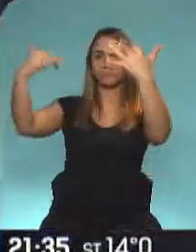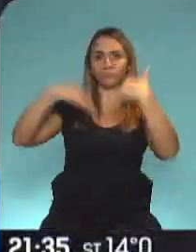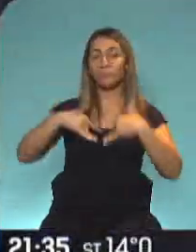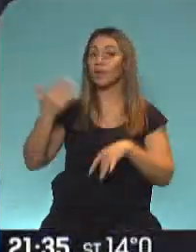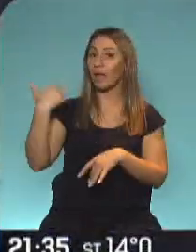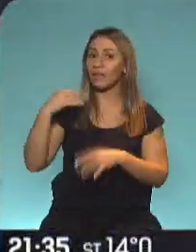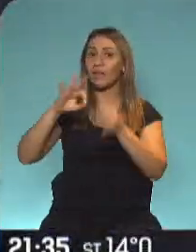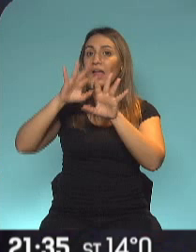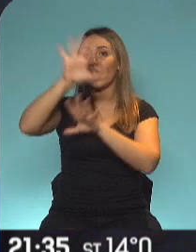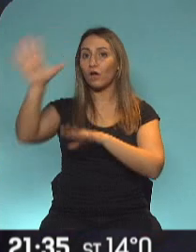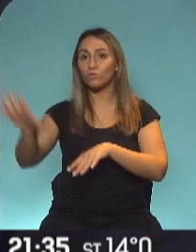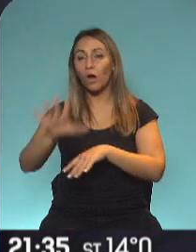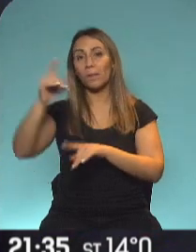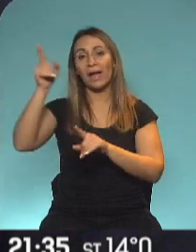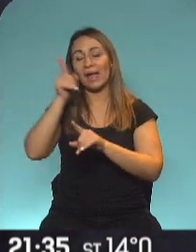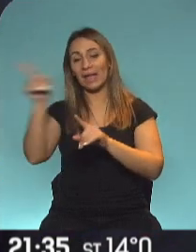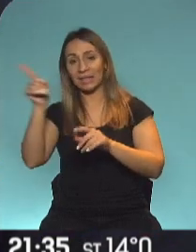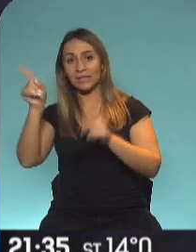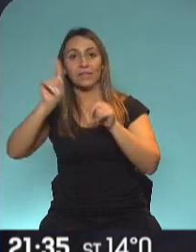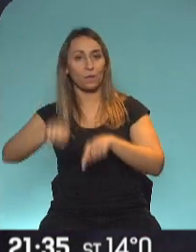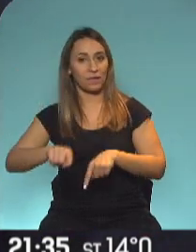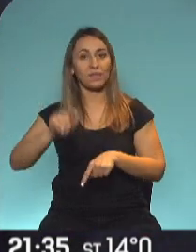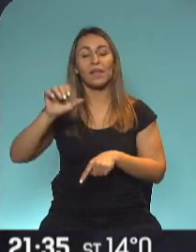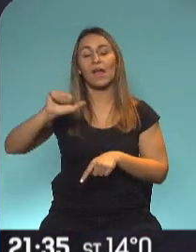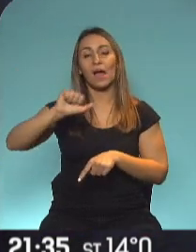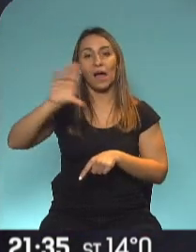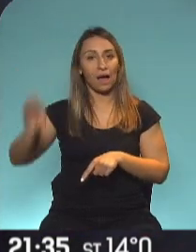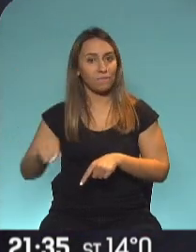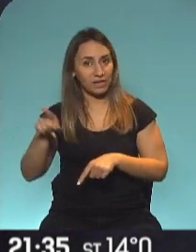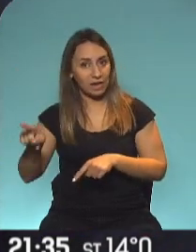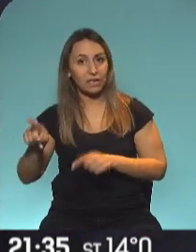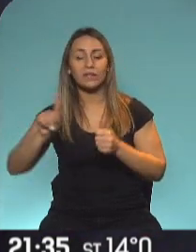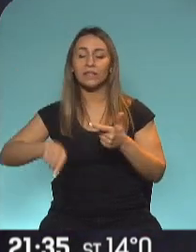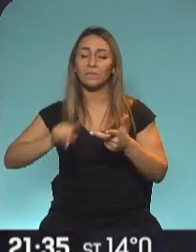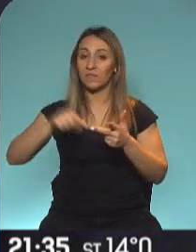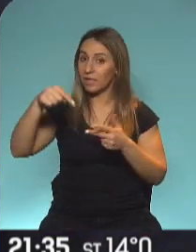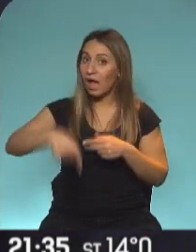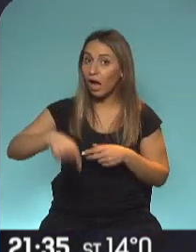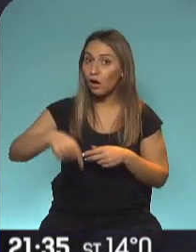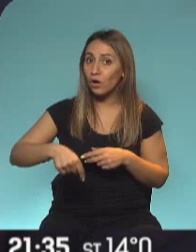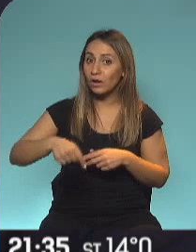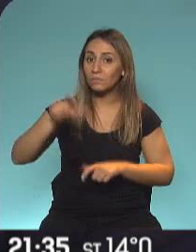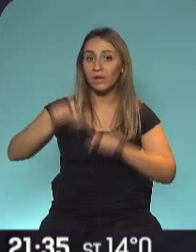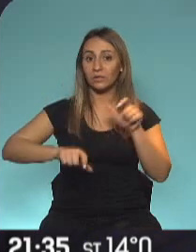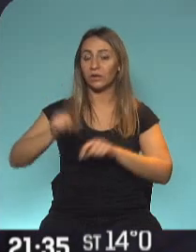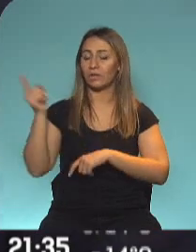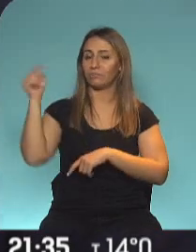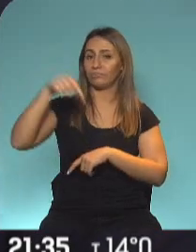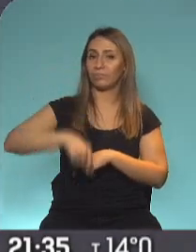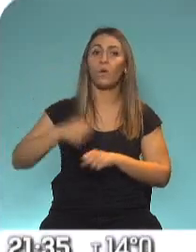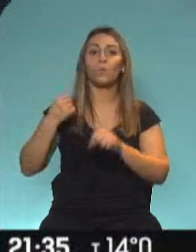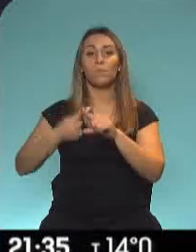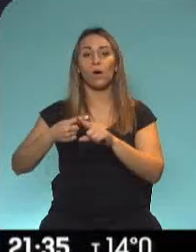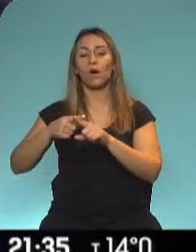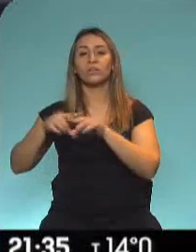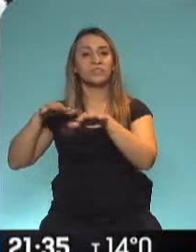Este, también de África, y también tenemos refugiados en la actualidad que han venido de la crisis humanitaria en Siria.